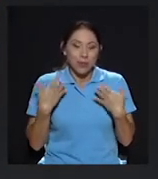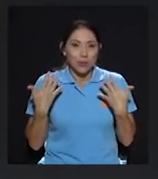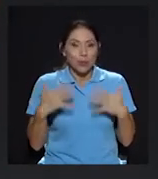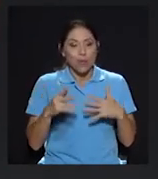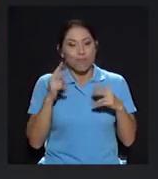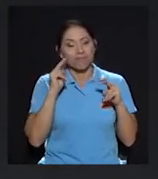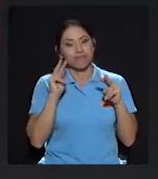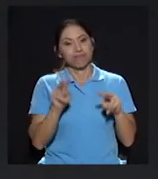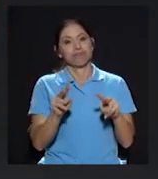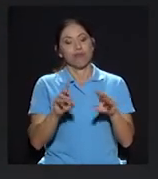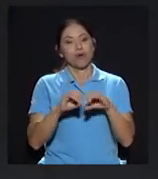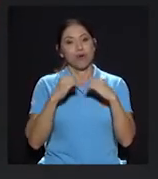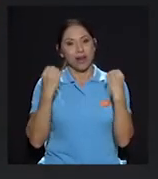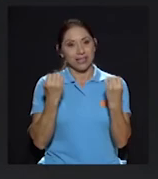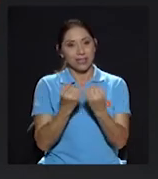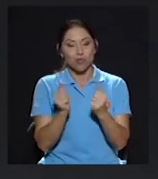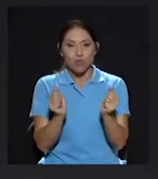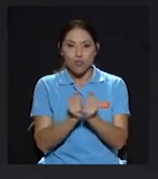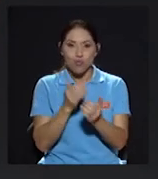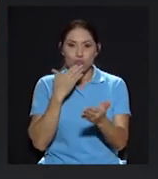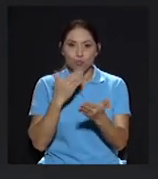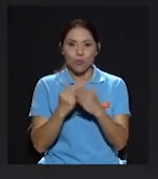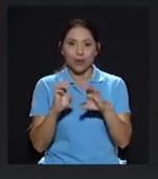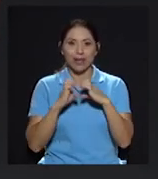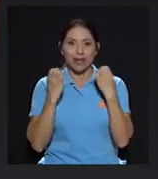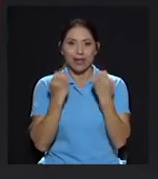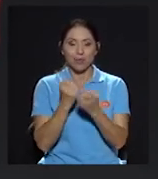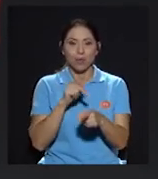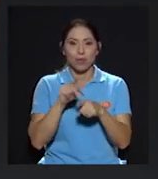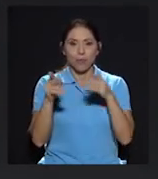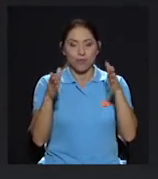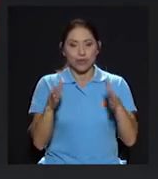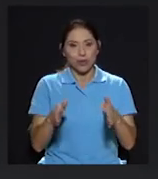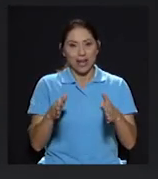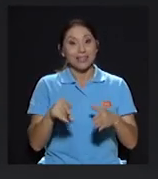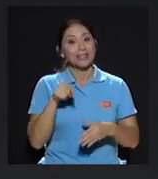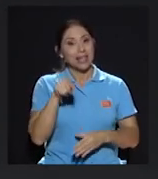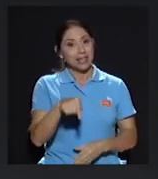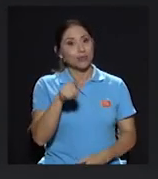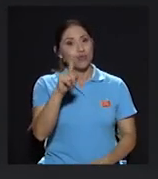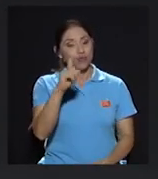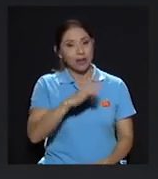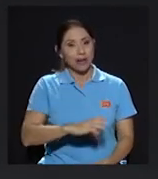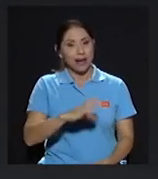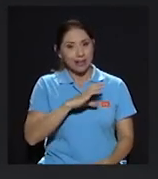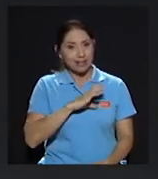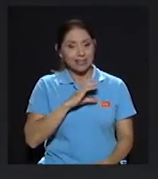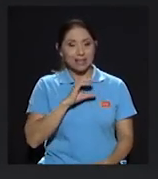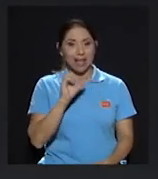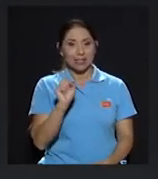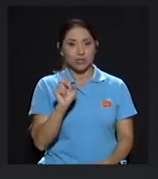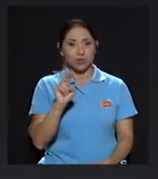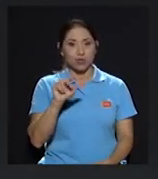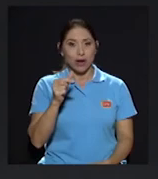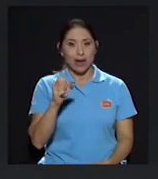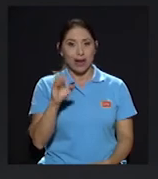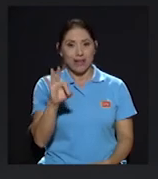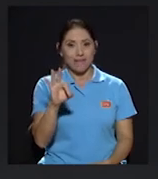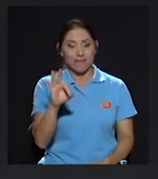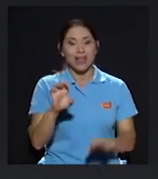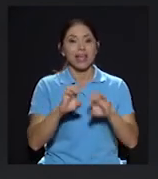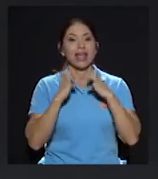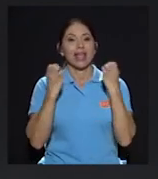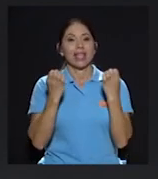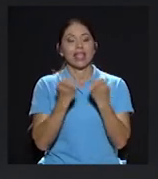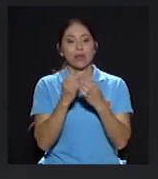organización cuando un buen equipo de profesionales eso es una característica de la sugef un equipo de profesionales